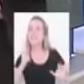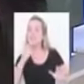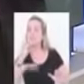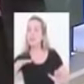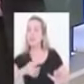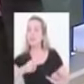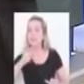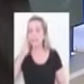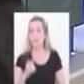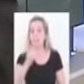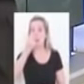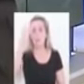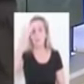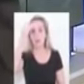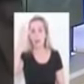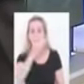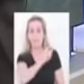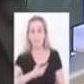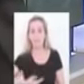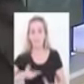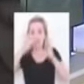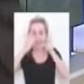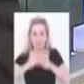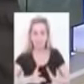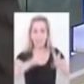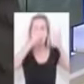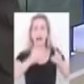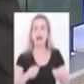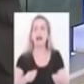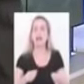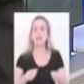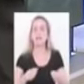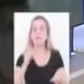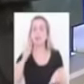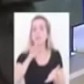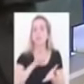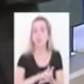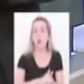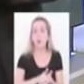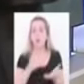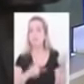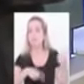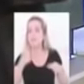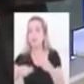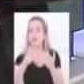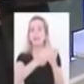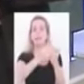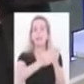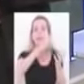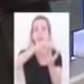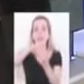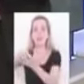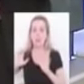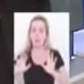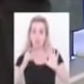antes de enviar un mensaje del ministerio de interior sobre ya está publicado el decreto ahora de la coparticipación